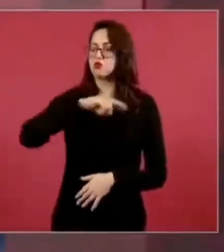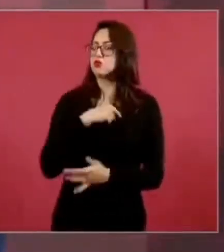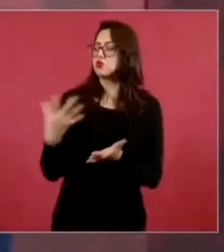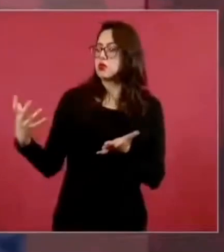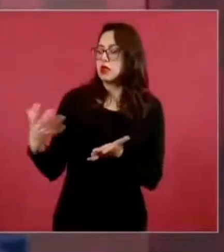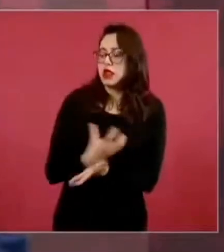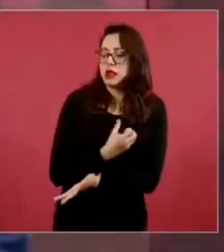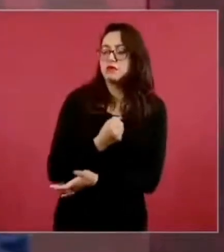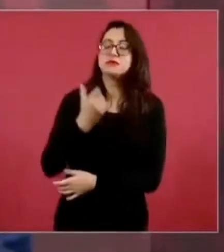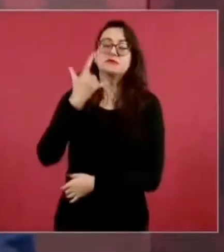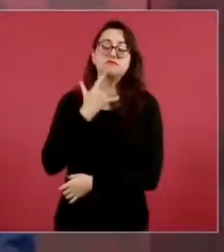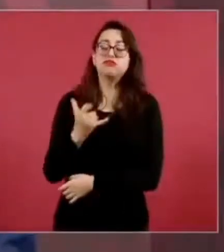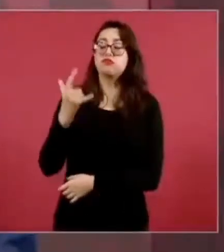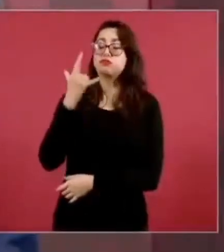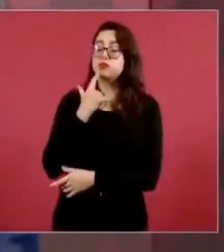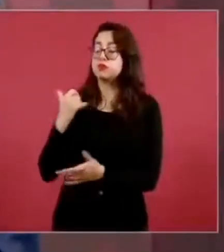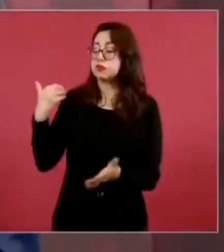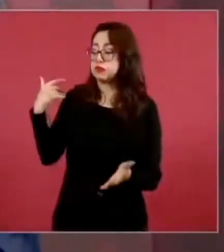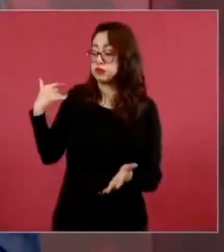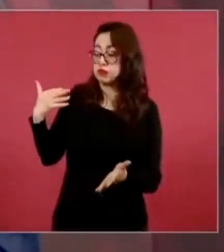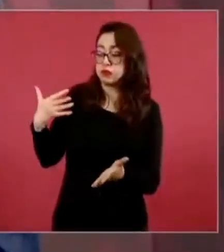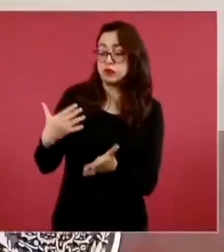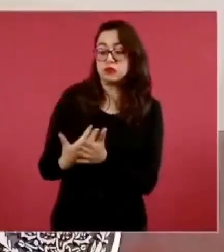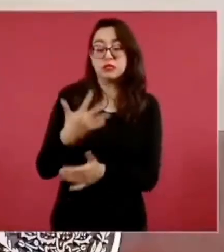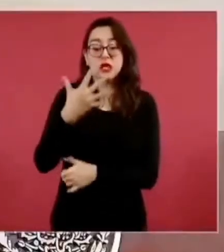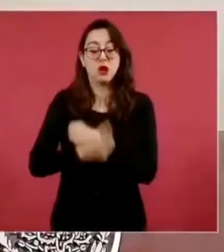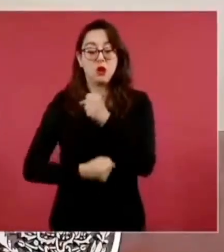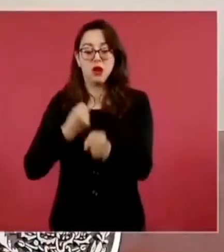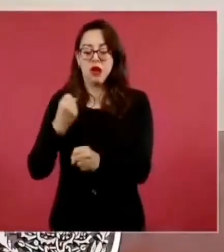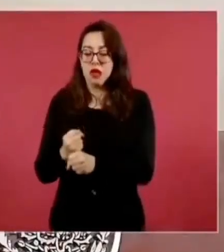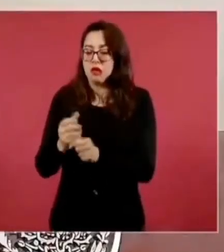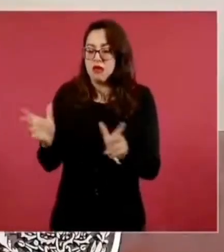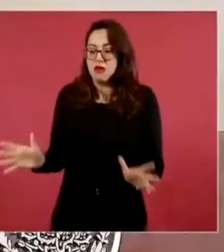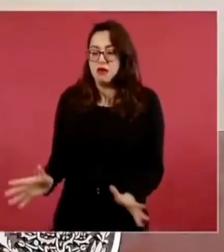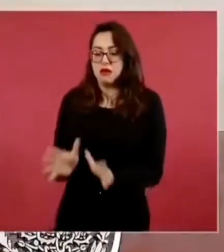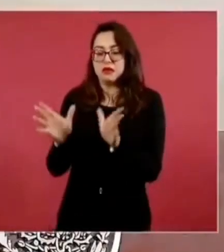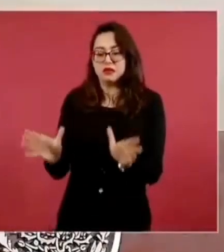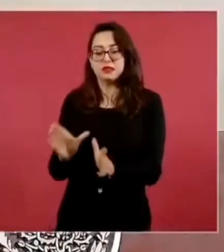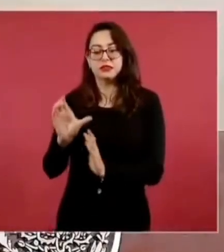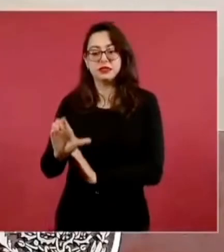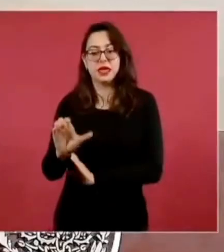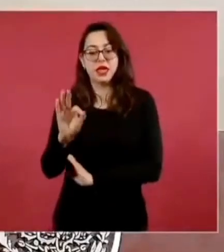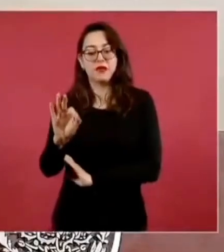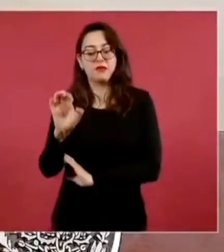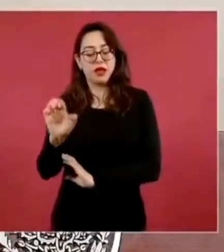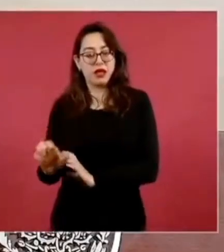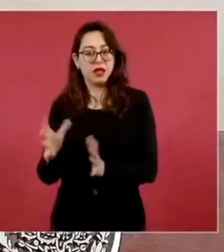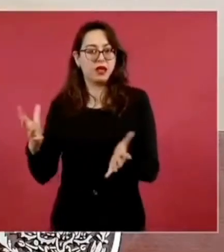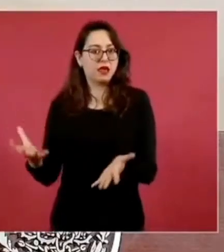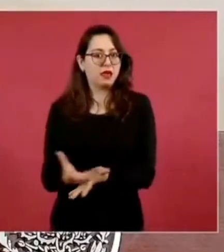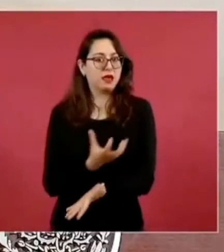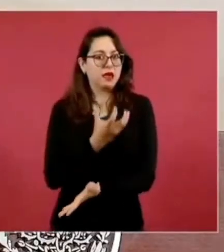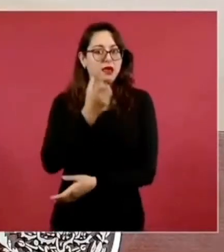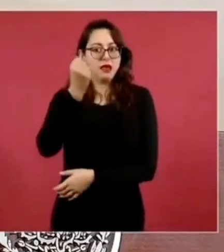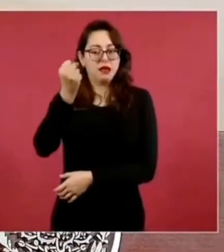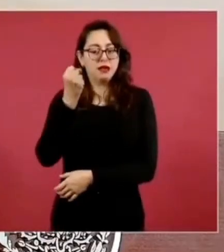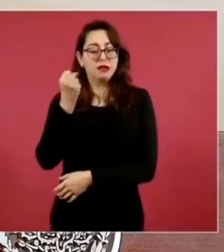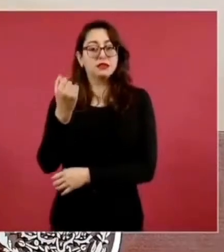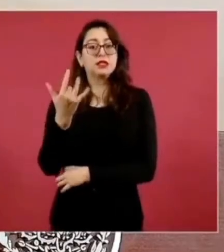Electricidad con un 54% del mercado y atendiendo sobre todo